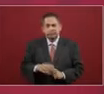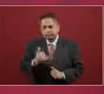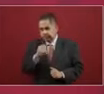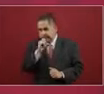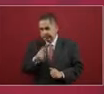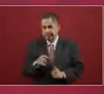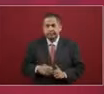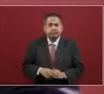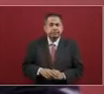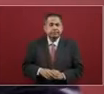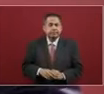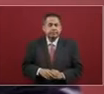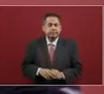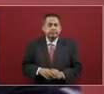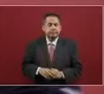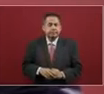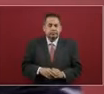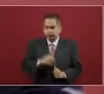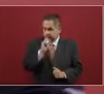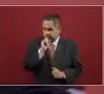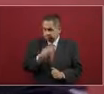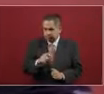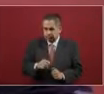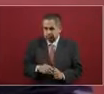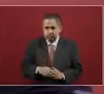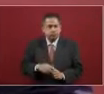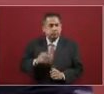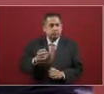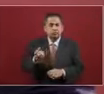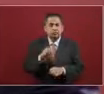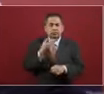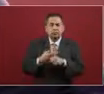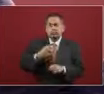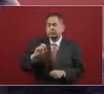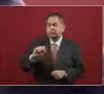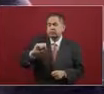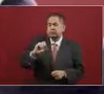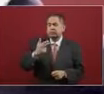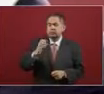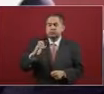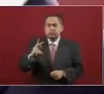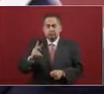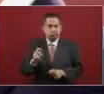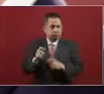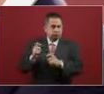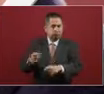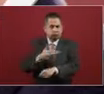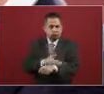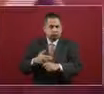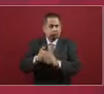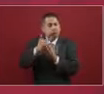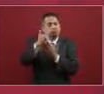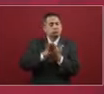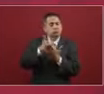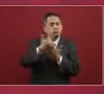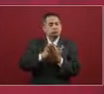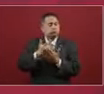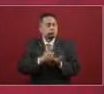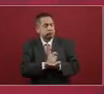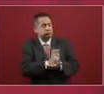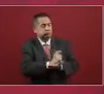y lo mismo, la Secretaría de Hacienda va a manejar la nómina